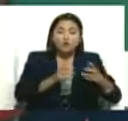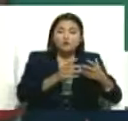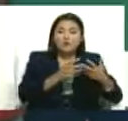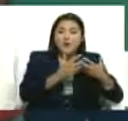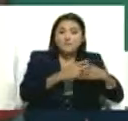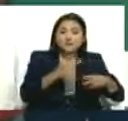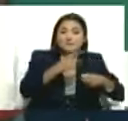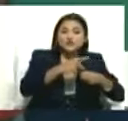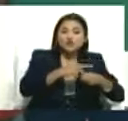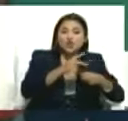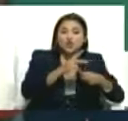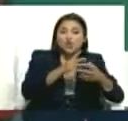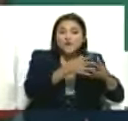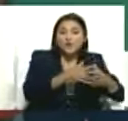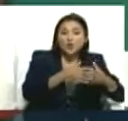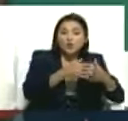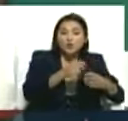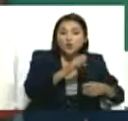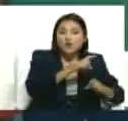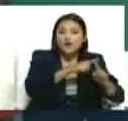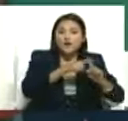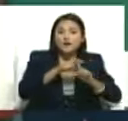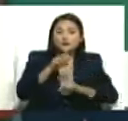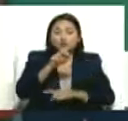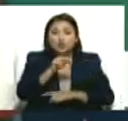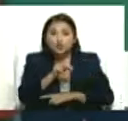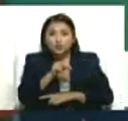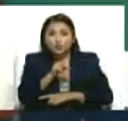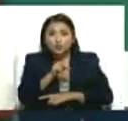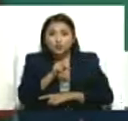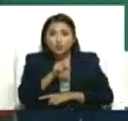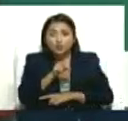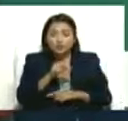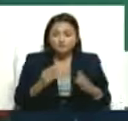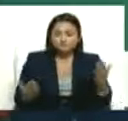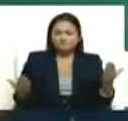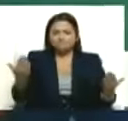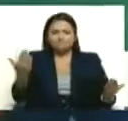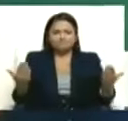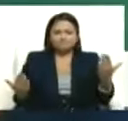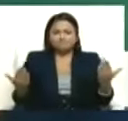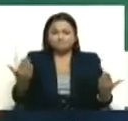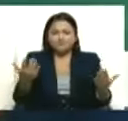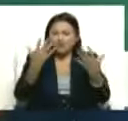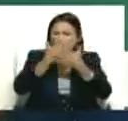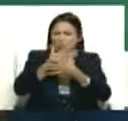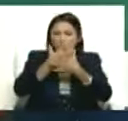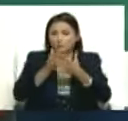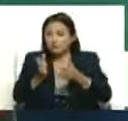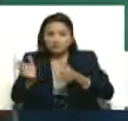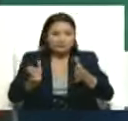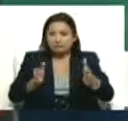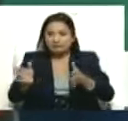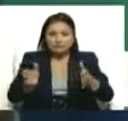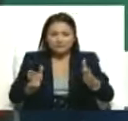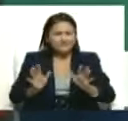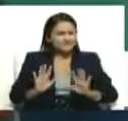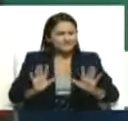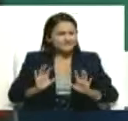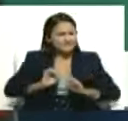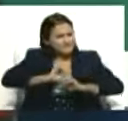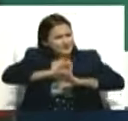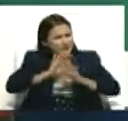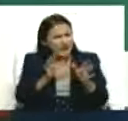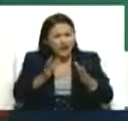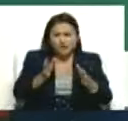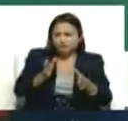Y yo creo que entre Venezuela y la ExxonMobil nadie debería estar dudando para dónde agarrar. No